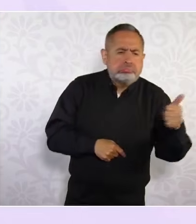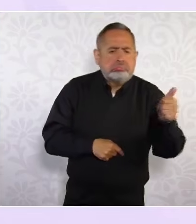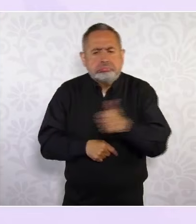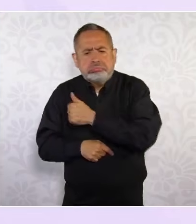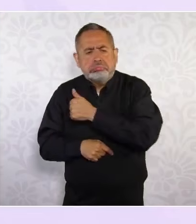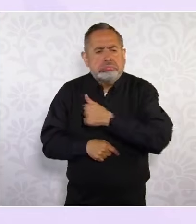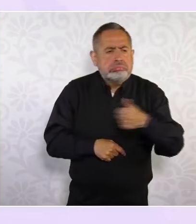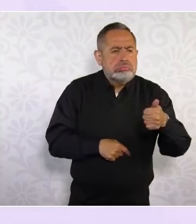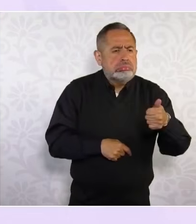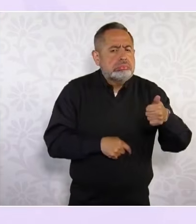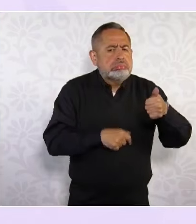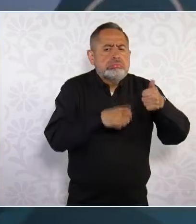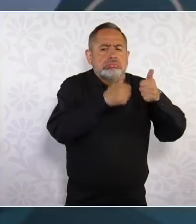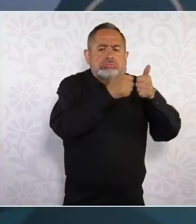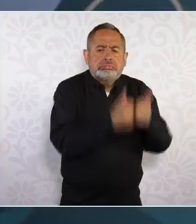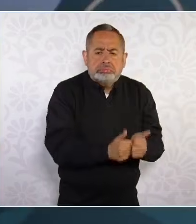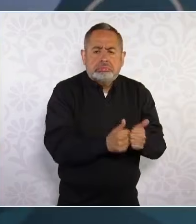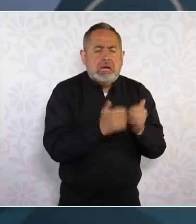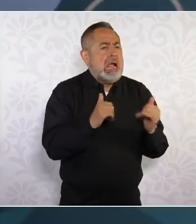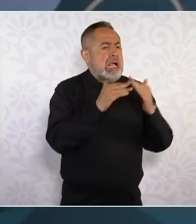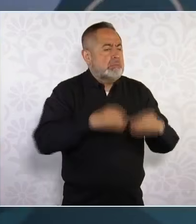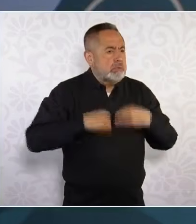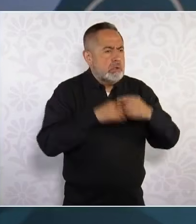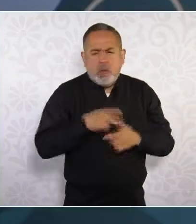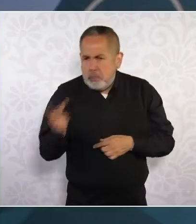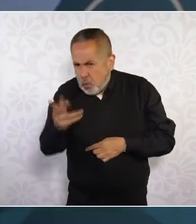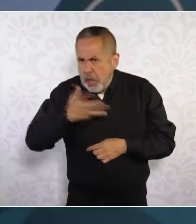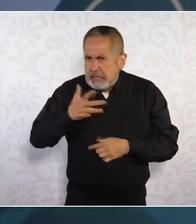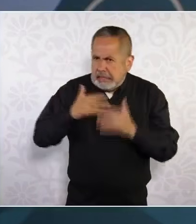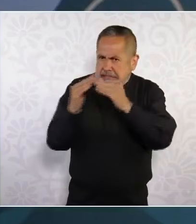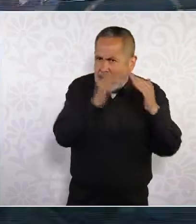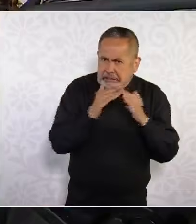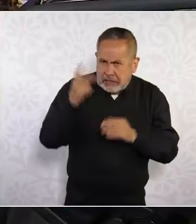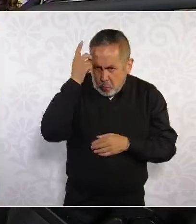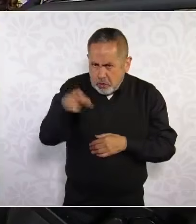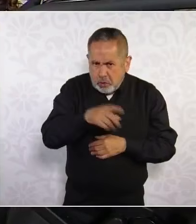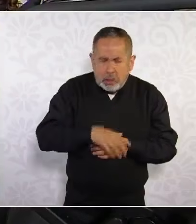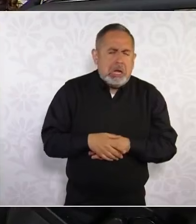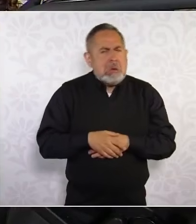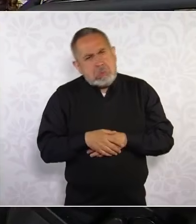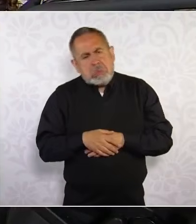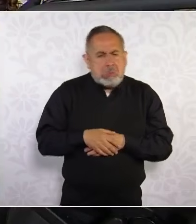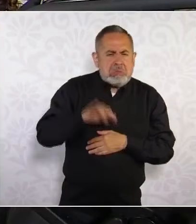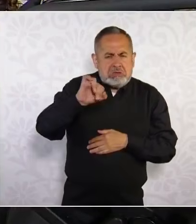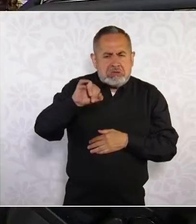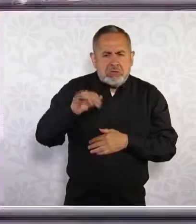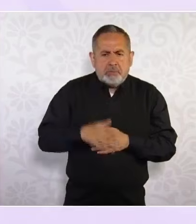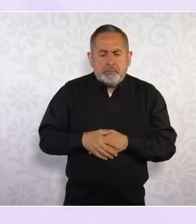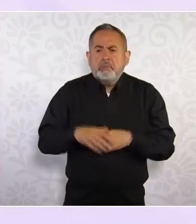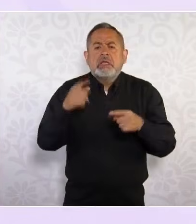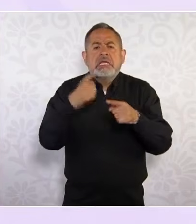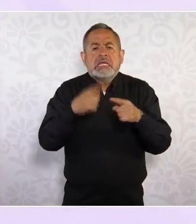vivir. Les pregunté si tenían casa, me dijeron que sí, pero cuando pregunté quién